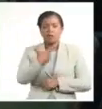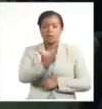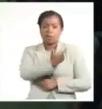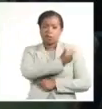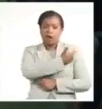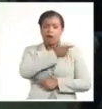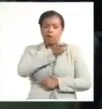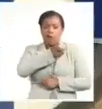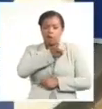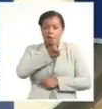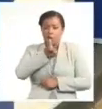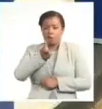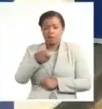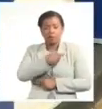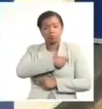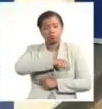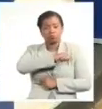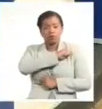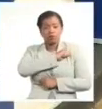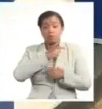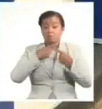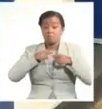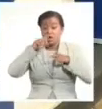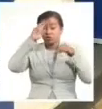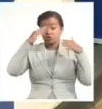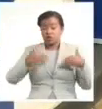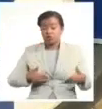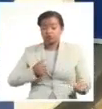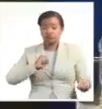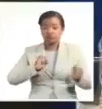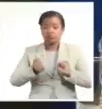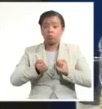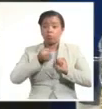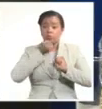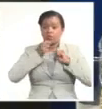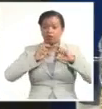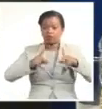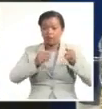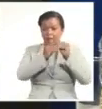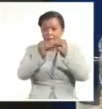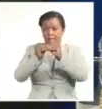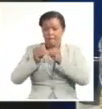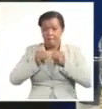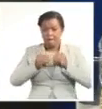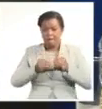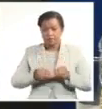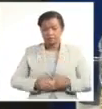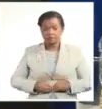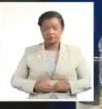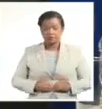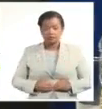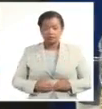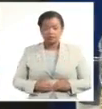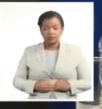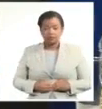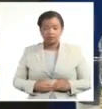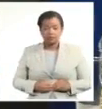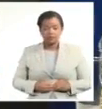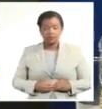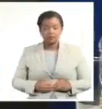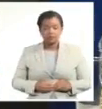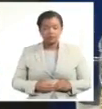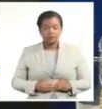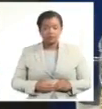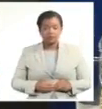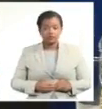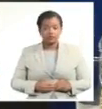vacunación, los servicios de salud se activan ante un posible rebrote. A partir de la semana 24 se